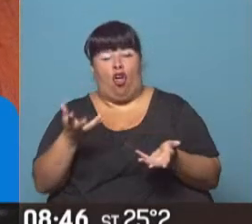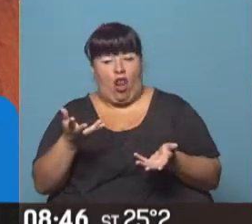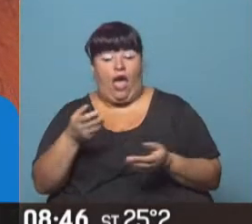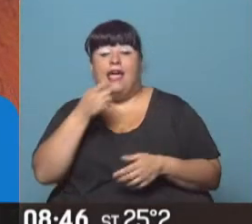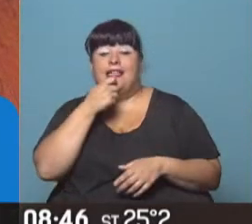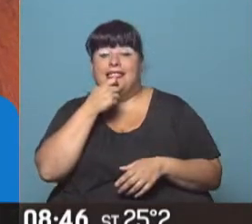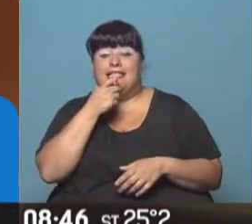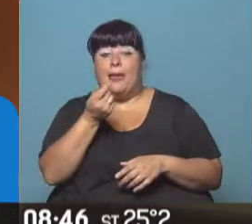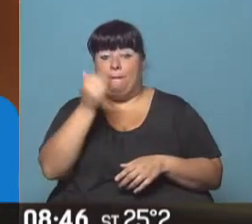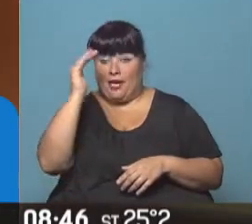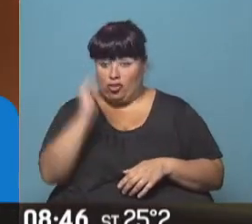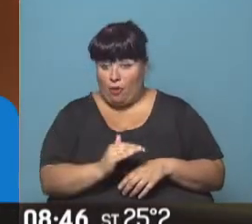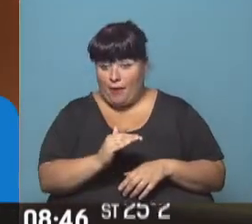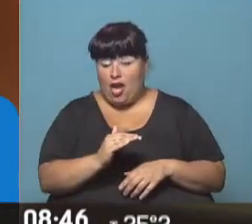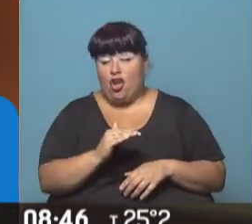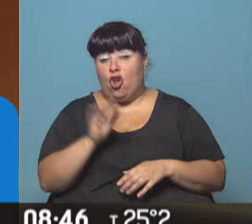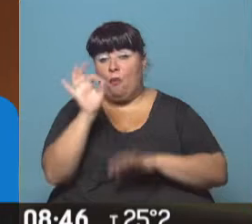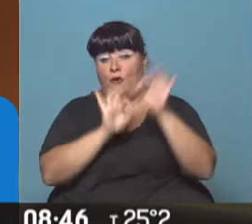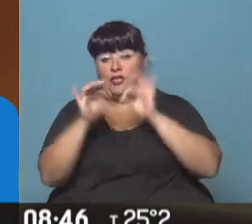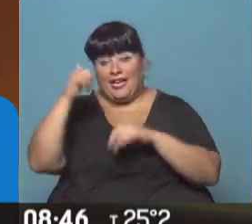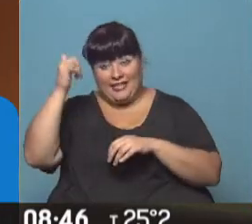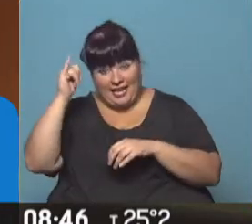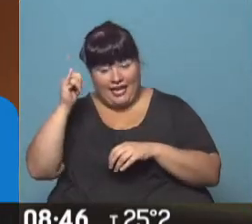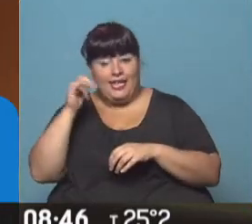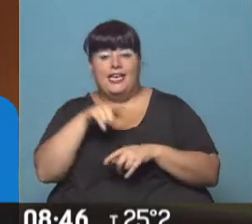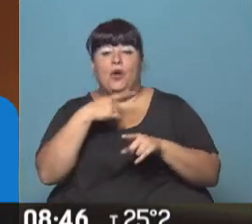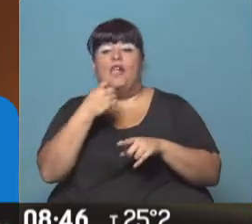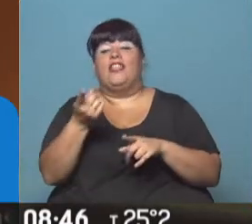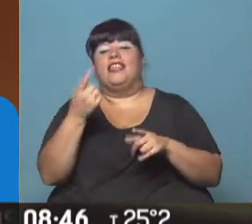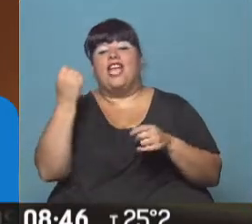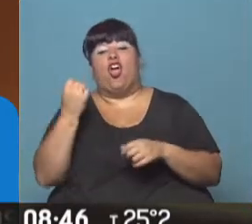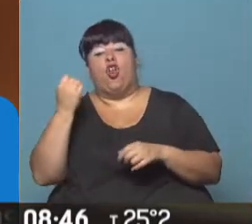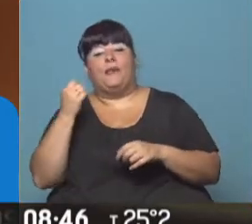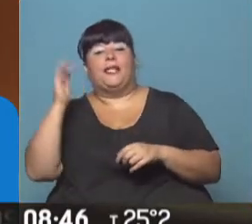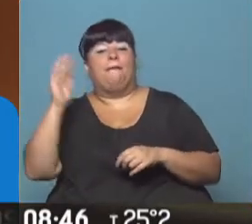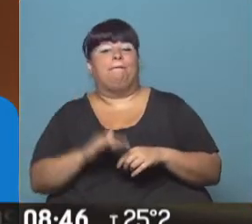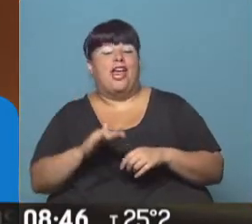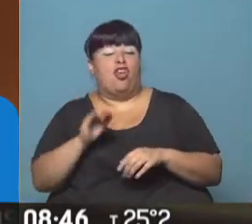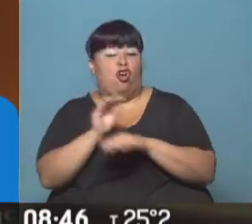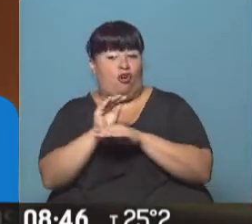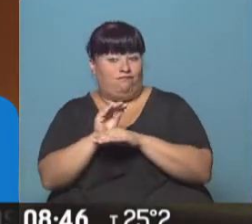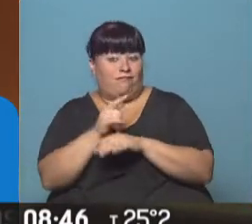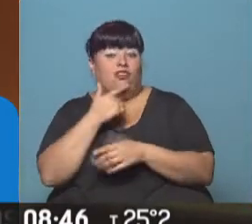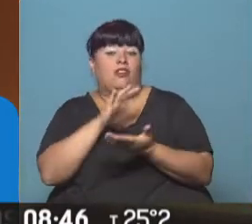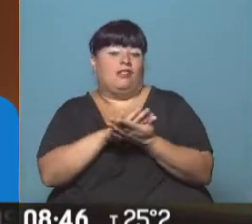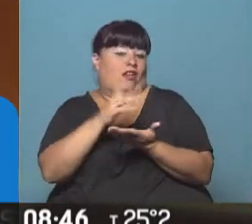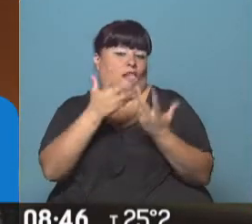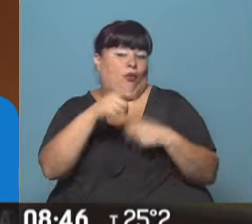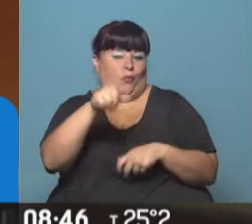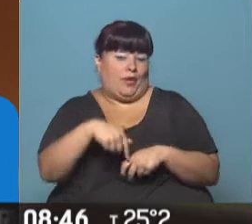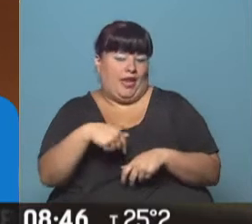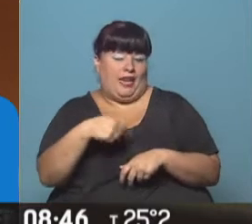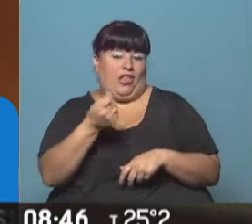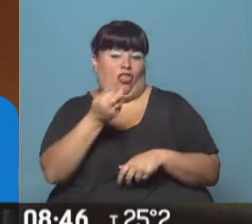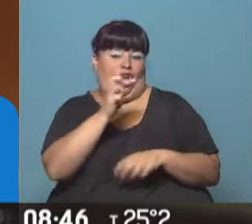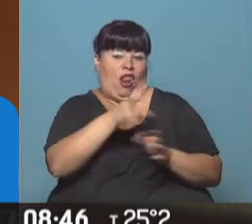Si bajaba el precio de la tasa de interés, hay, como lo que dicen los economistas, menor cobertura y en consecuencia se van hacia